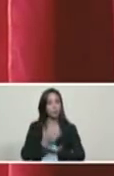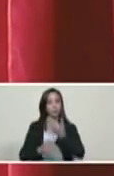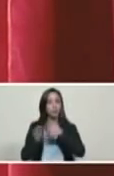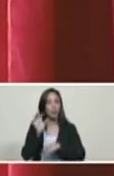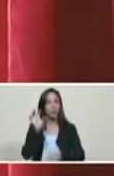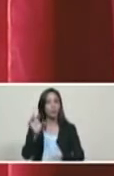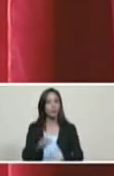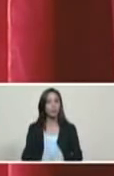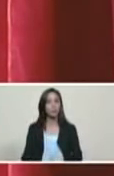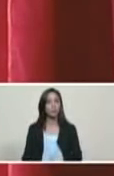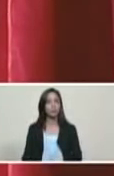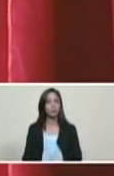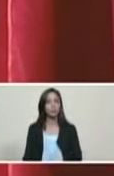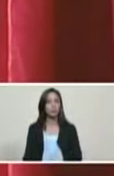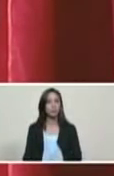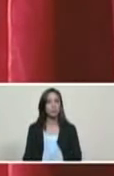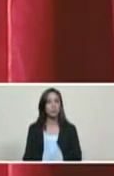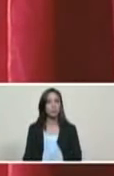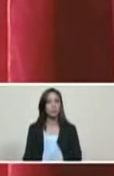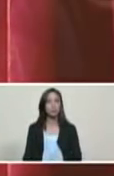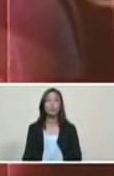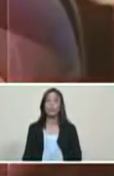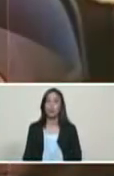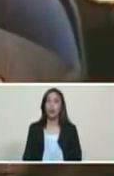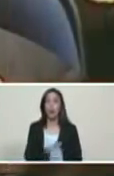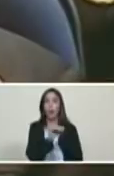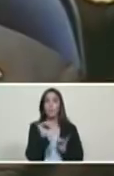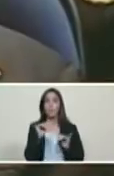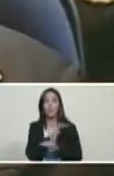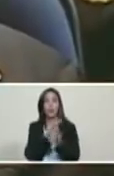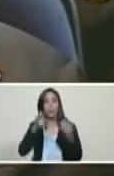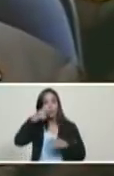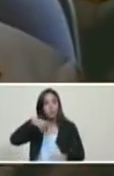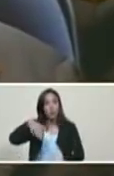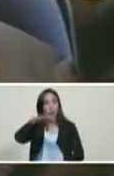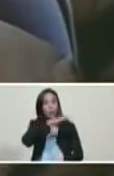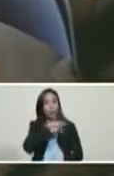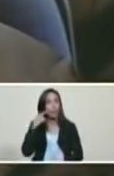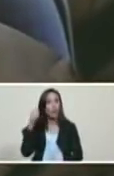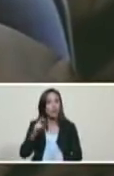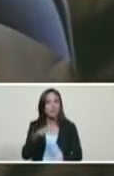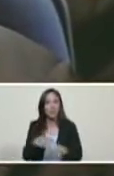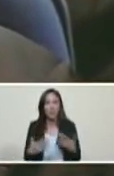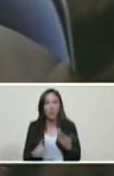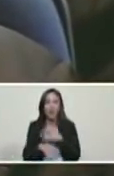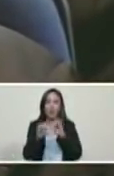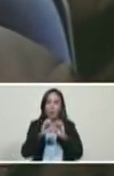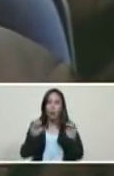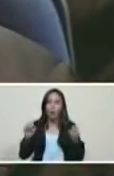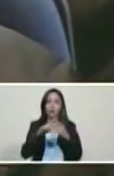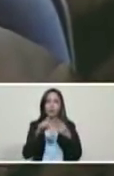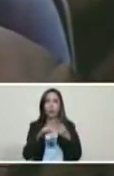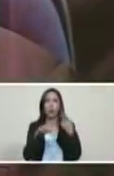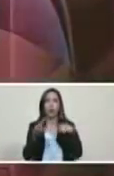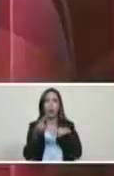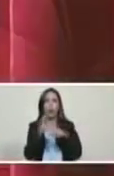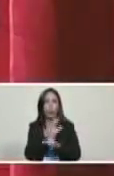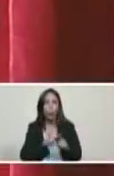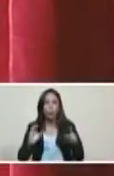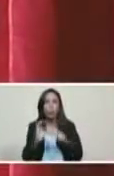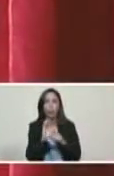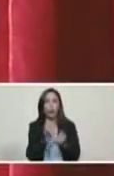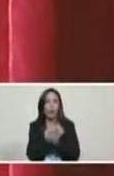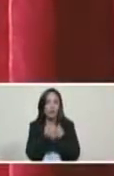mundial, diciendo que los pueblos lo que necesitan es educación, cultura, valores,